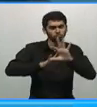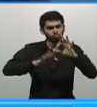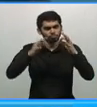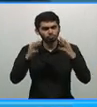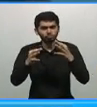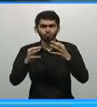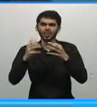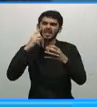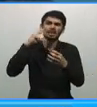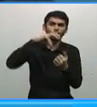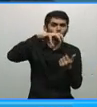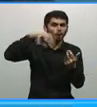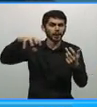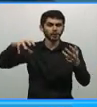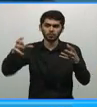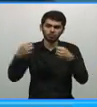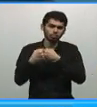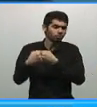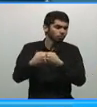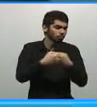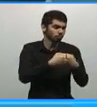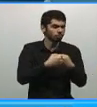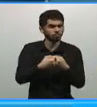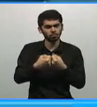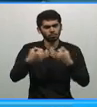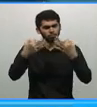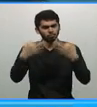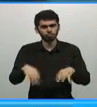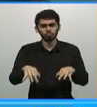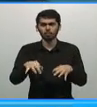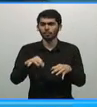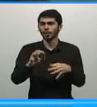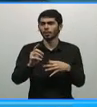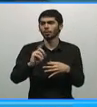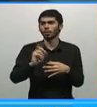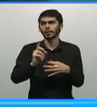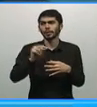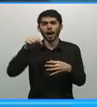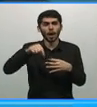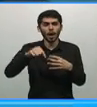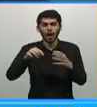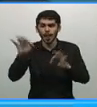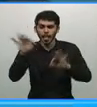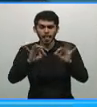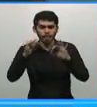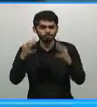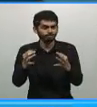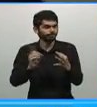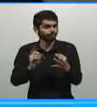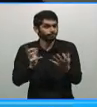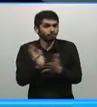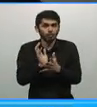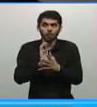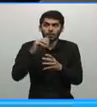más instituciones involucradas. Y me parece que todavía desde acá no podemos dimensionar bien las repercusiones que tuvieron